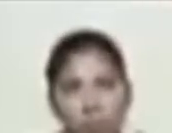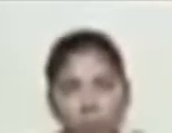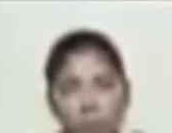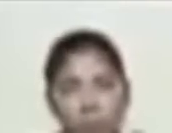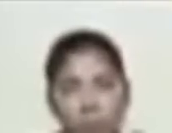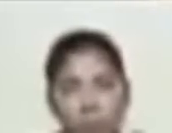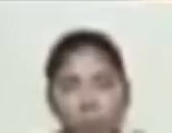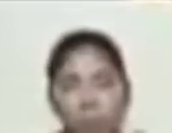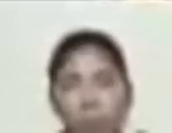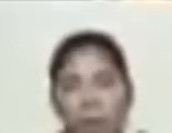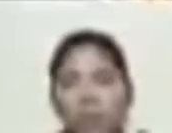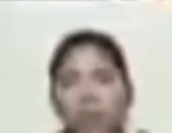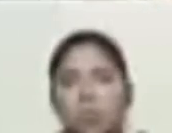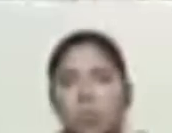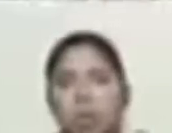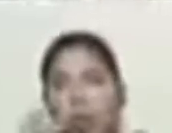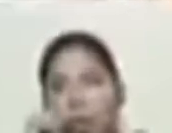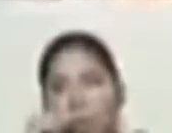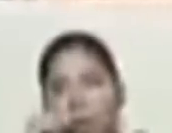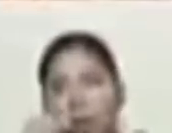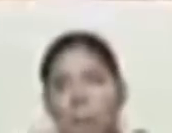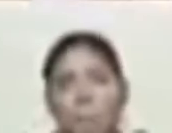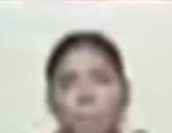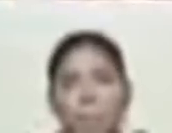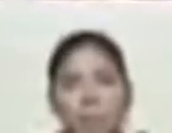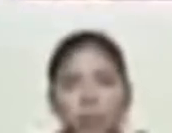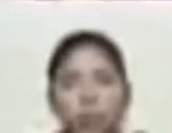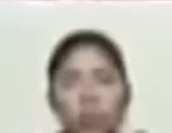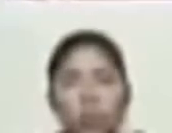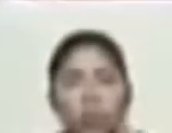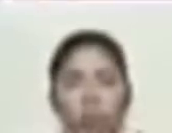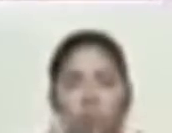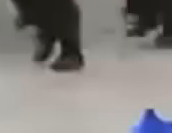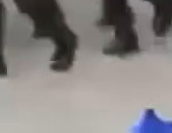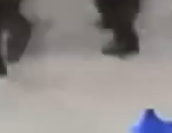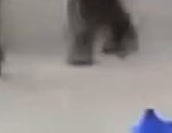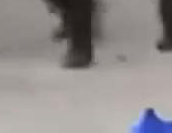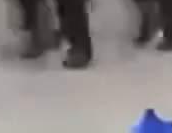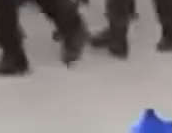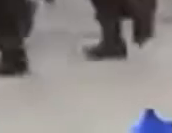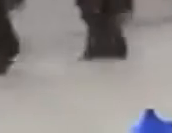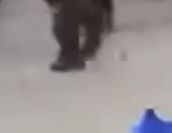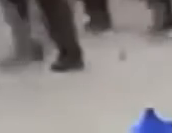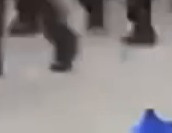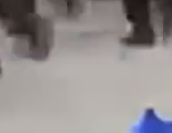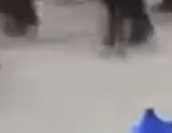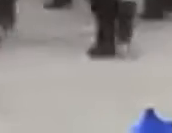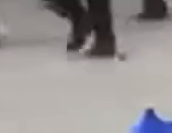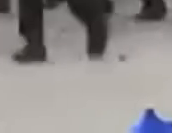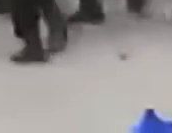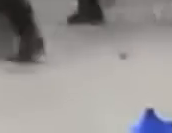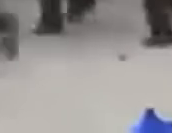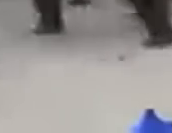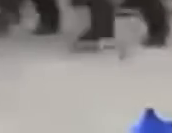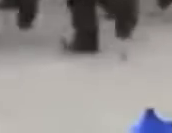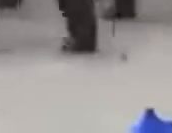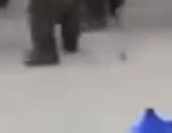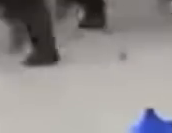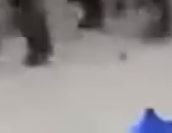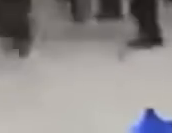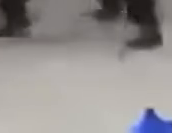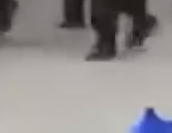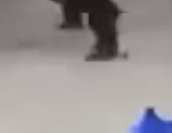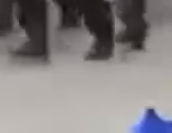ahora está está traicionando a todos se aseguró que también se alista para capturar a militares los cuales van a ser procesados por corrupción